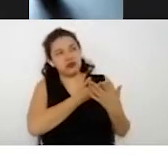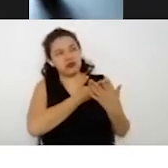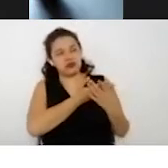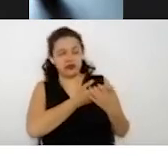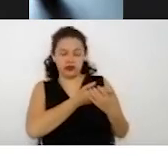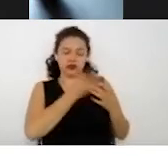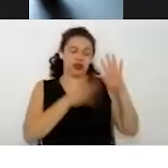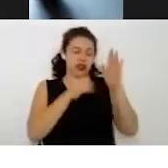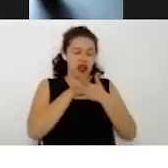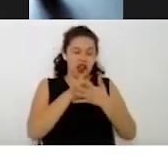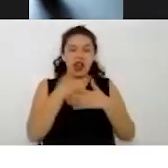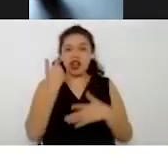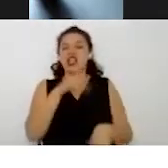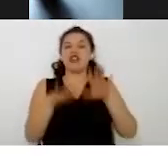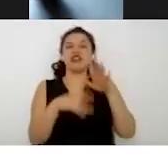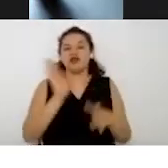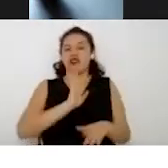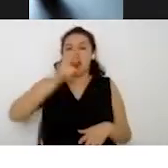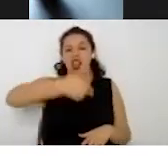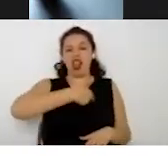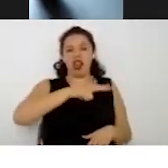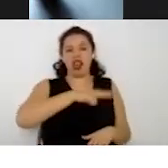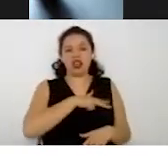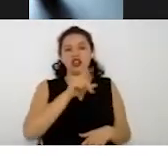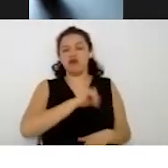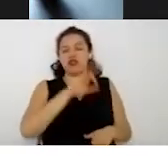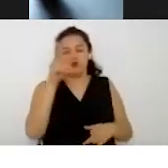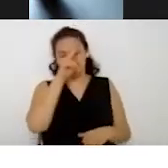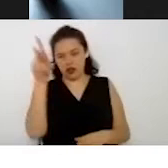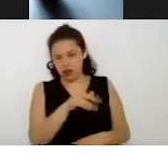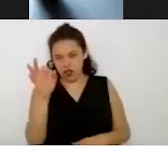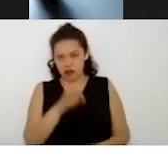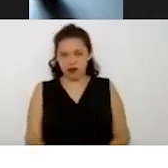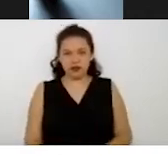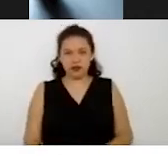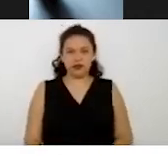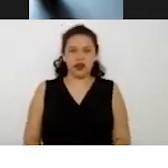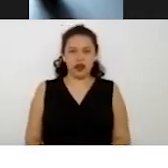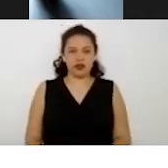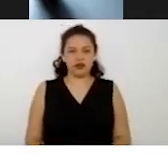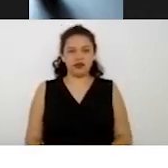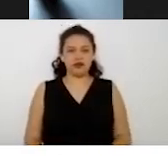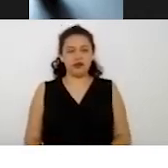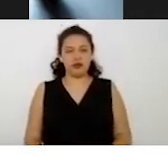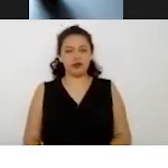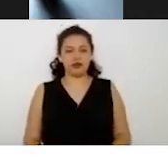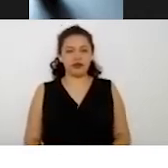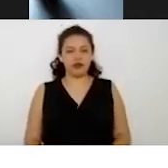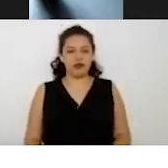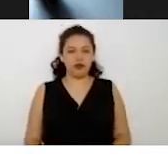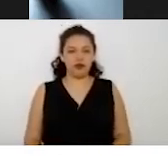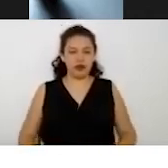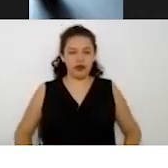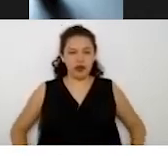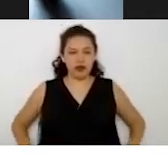ayudar podemos salir lastimados y puede ser contraproducente. ¿Ok? Bien. Aquí vamos